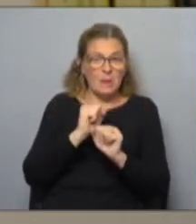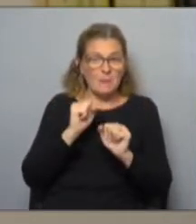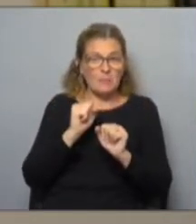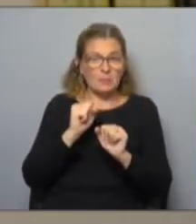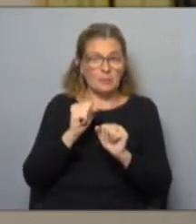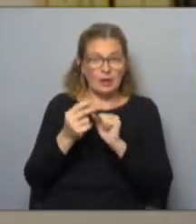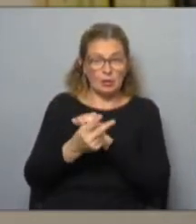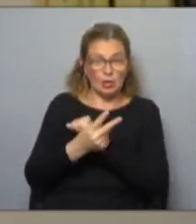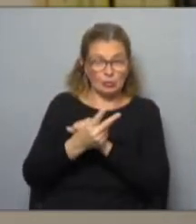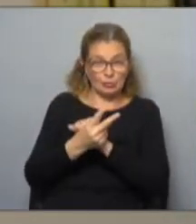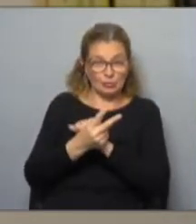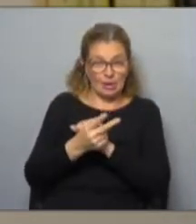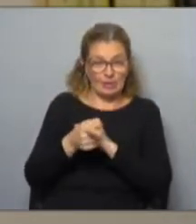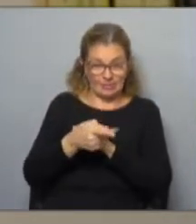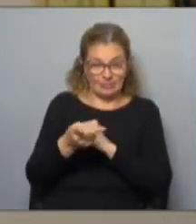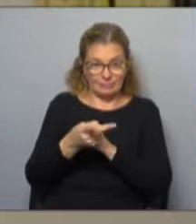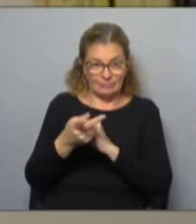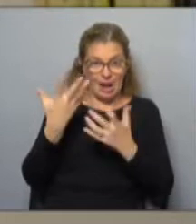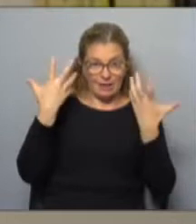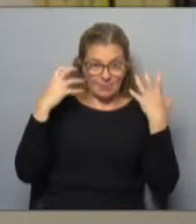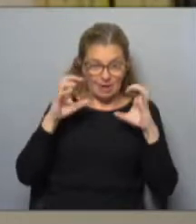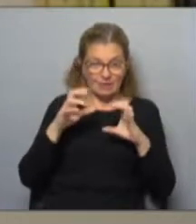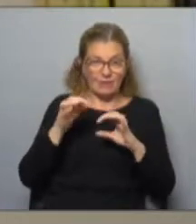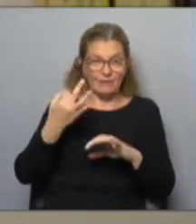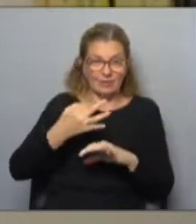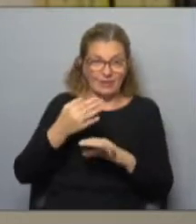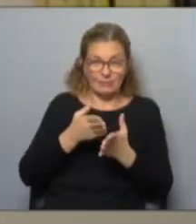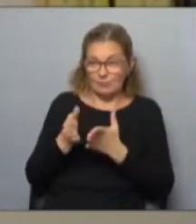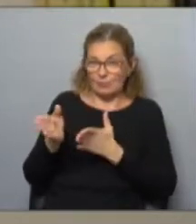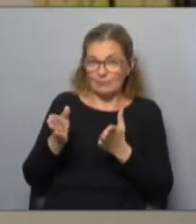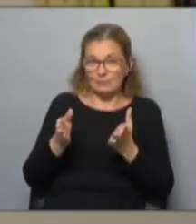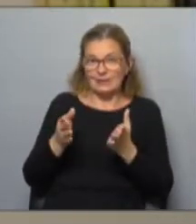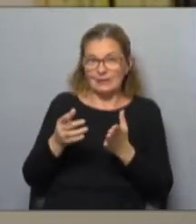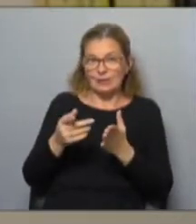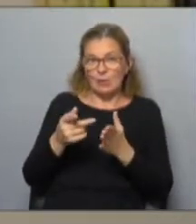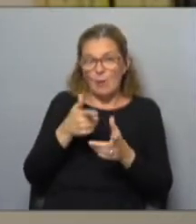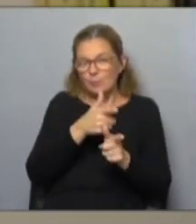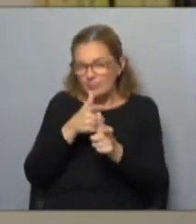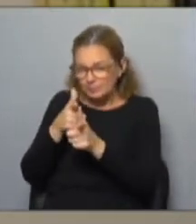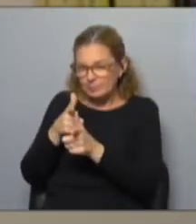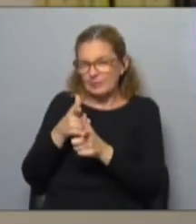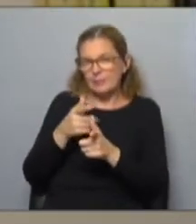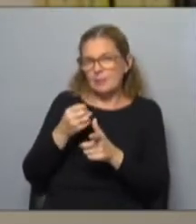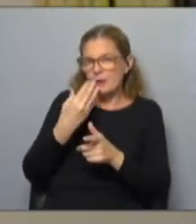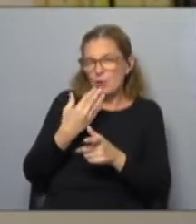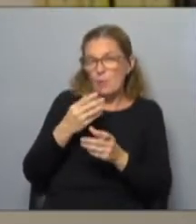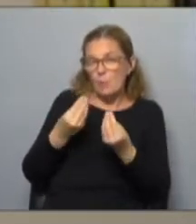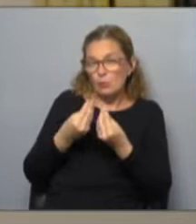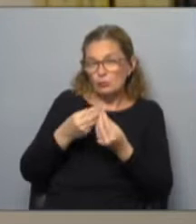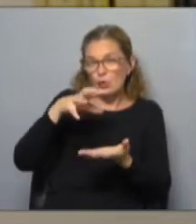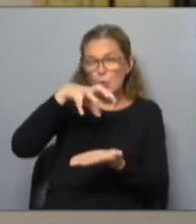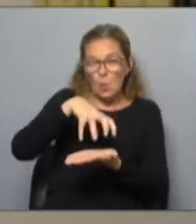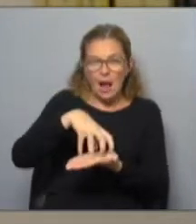controlar las especies exóticas. En realidad va por otro lado, intenta favorecer la caza deportiva, que en muchos lugares puede ser